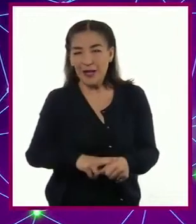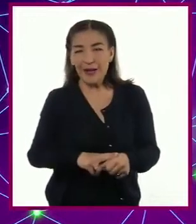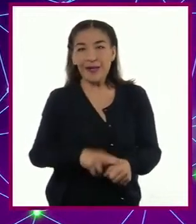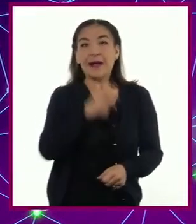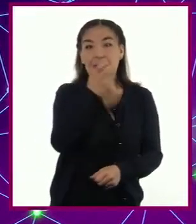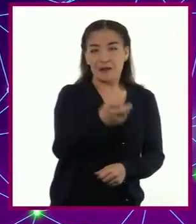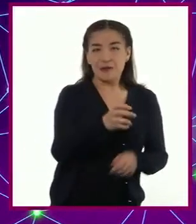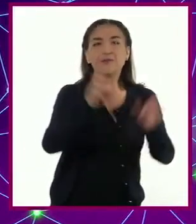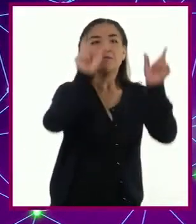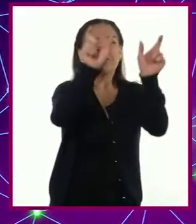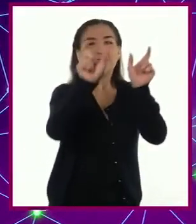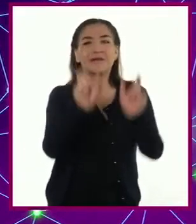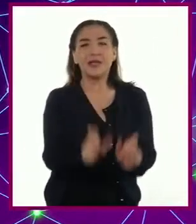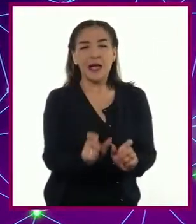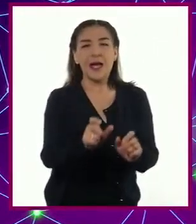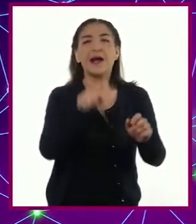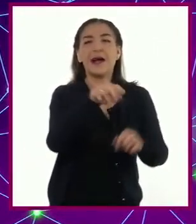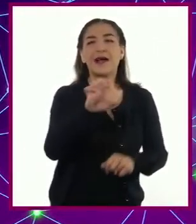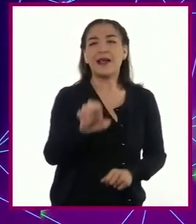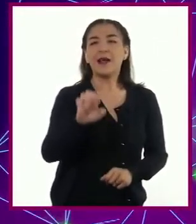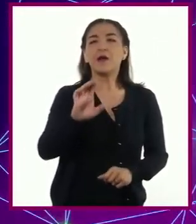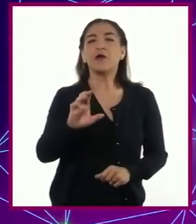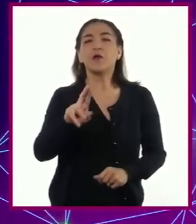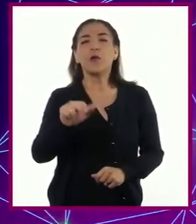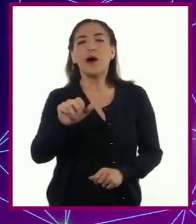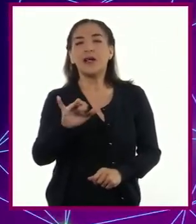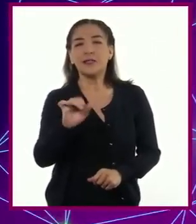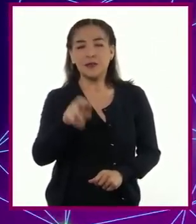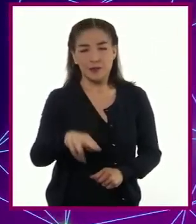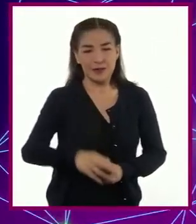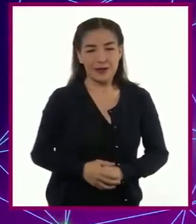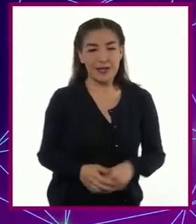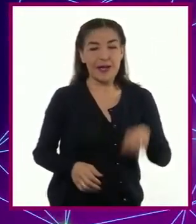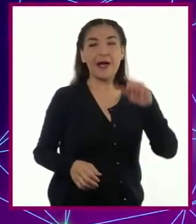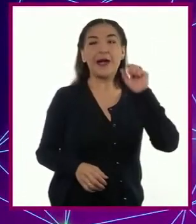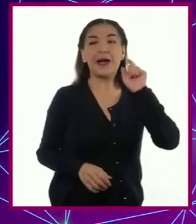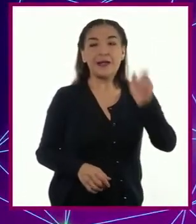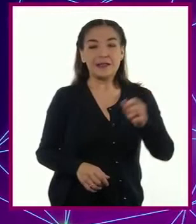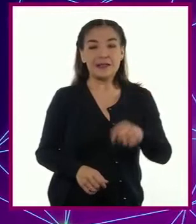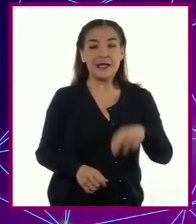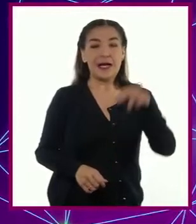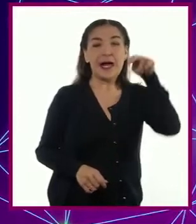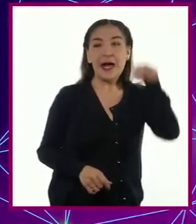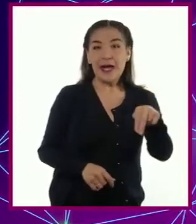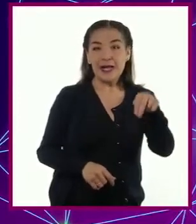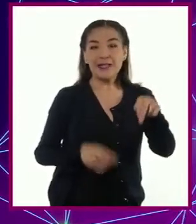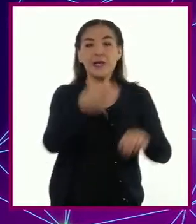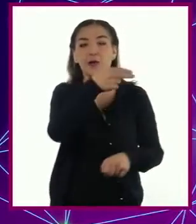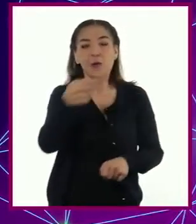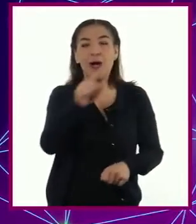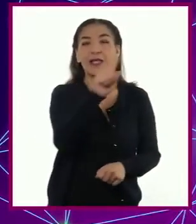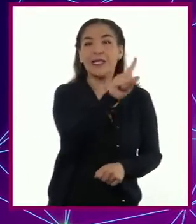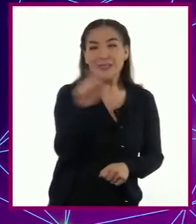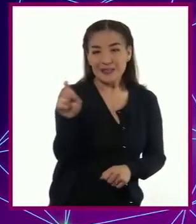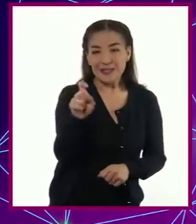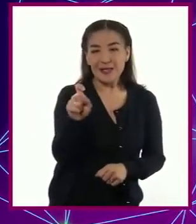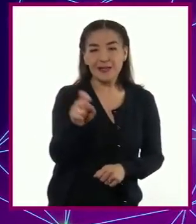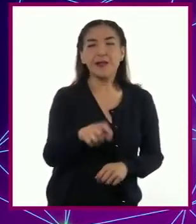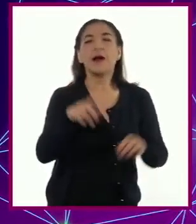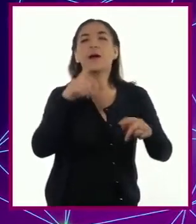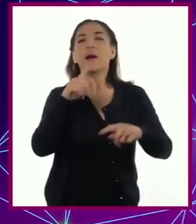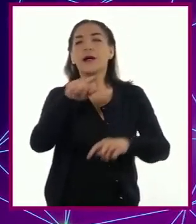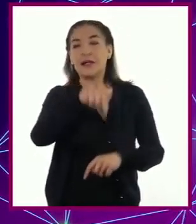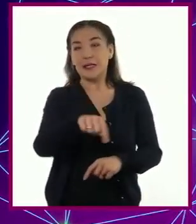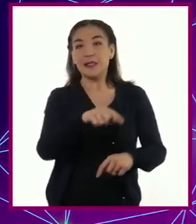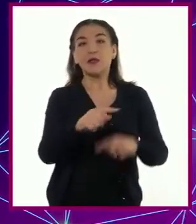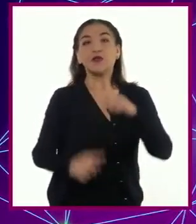se sustituye en la ecuación. N es igual a 100 y en la fórmula se tiene que